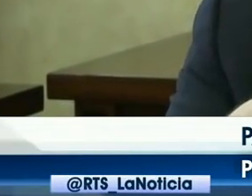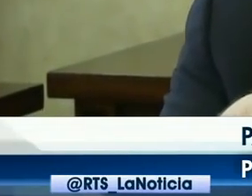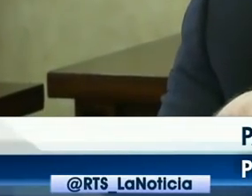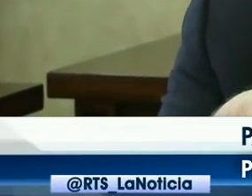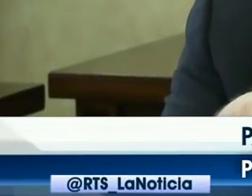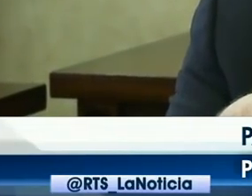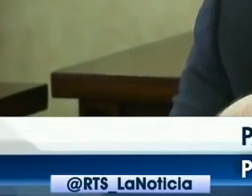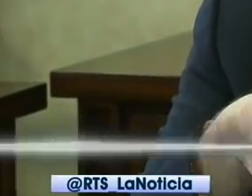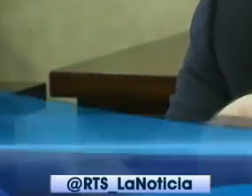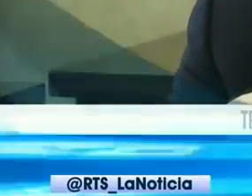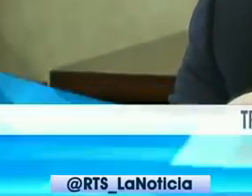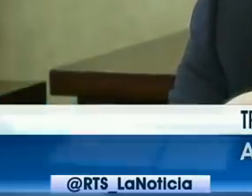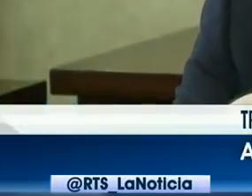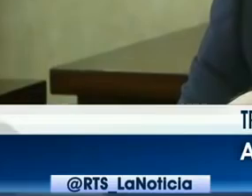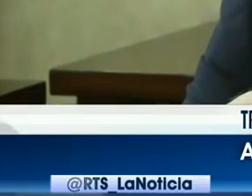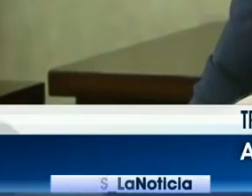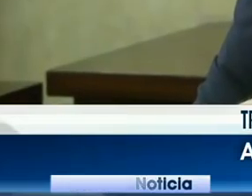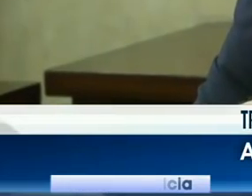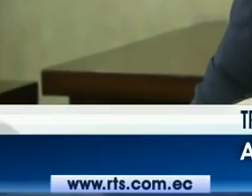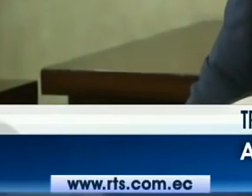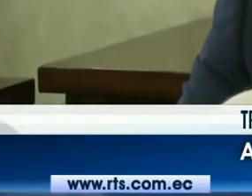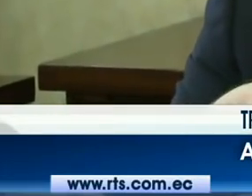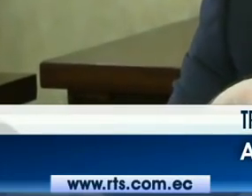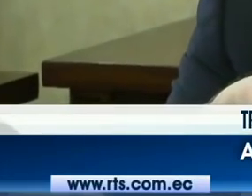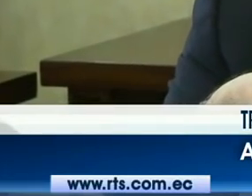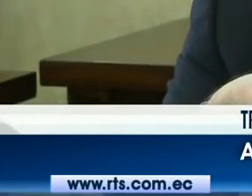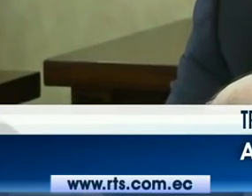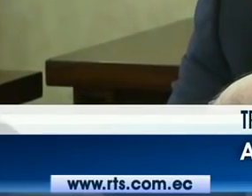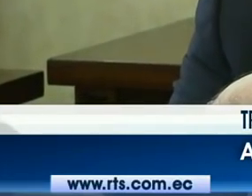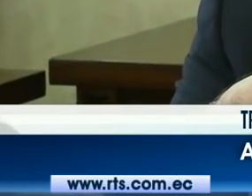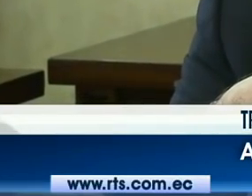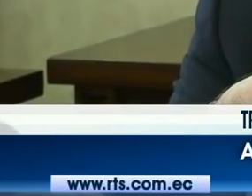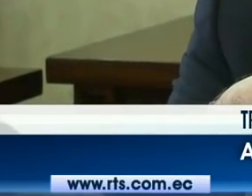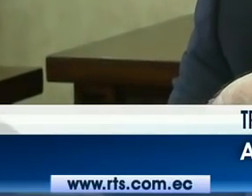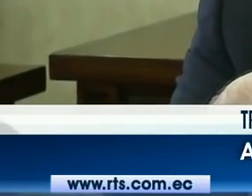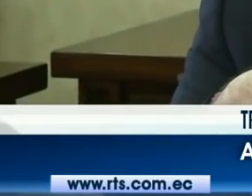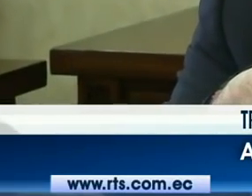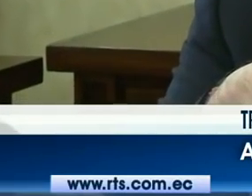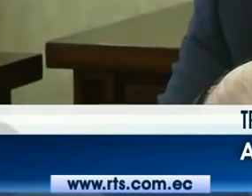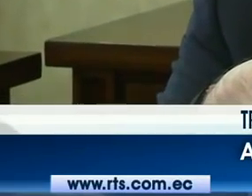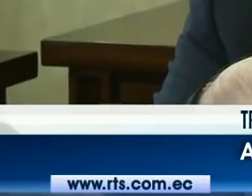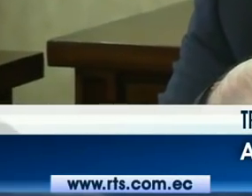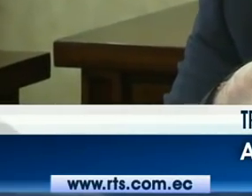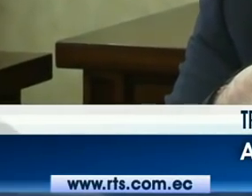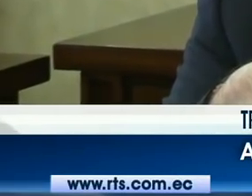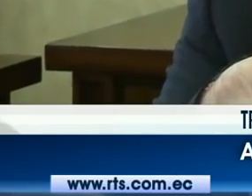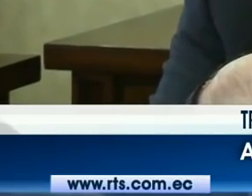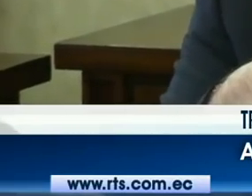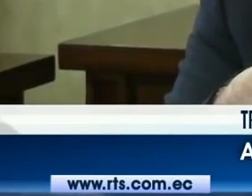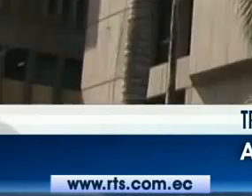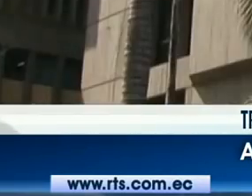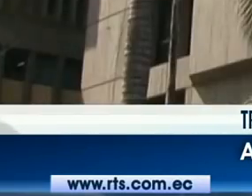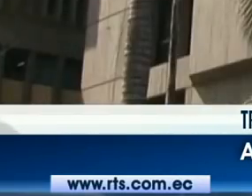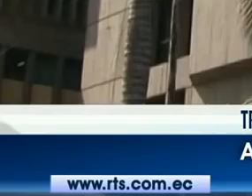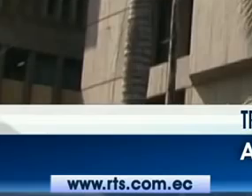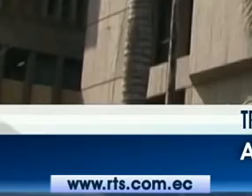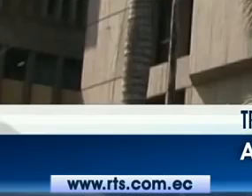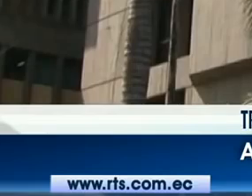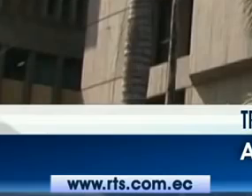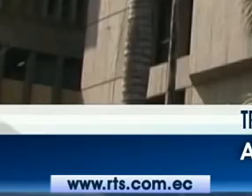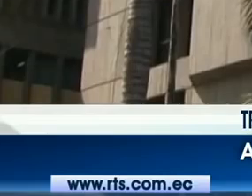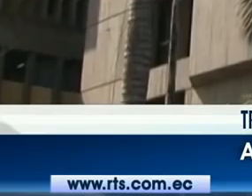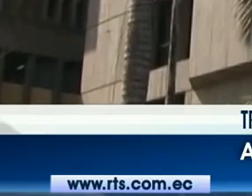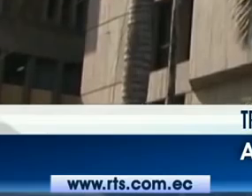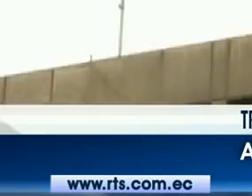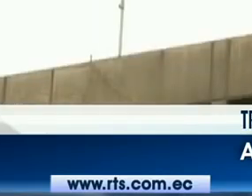que le puede costar al sector productivo y al ciudadano alrededor de 128 millones de dólares al año. La decisión adoptada